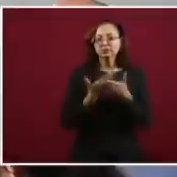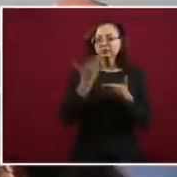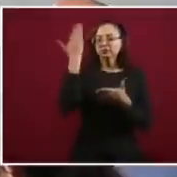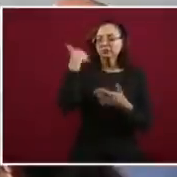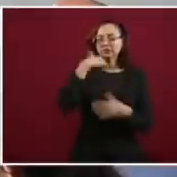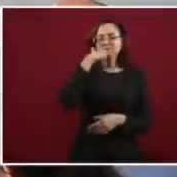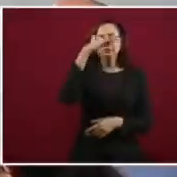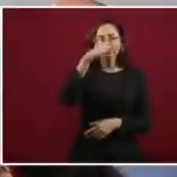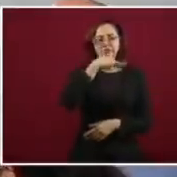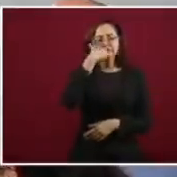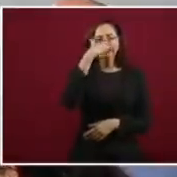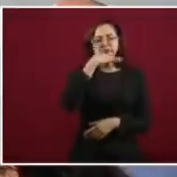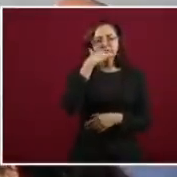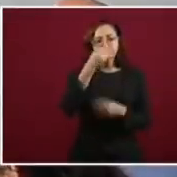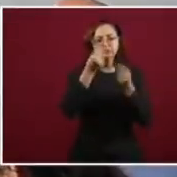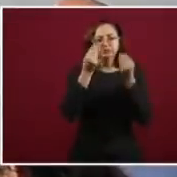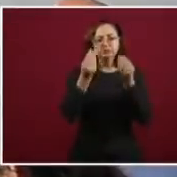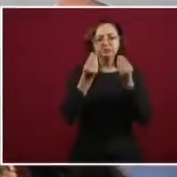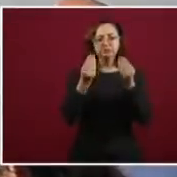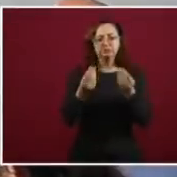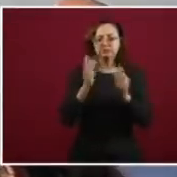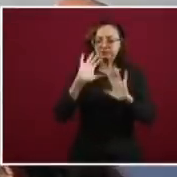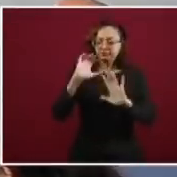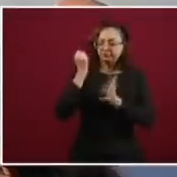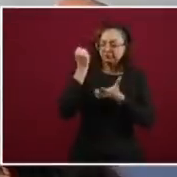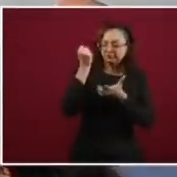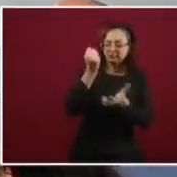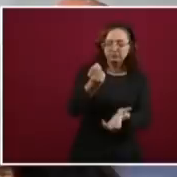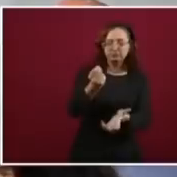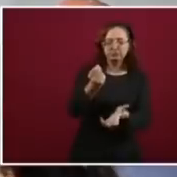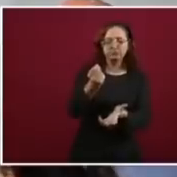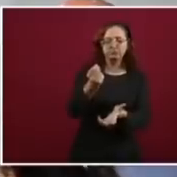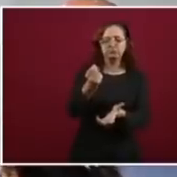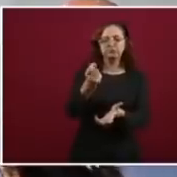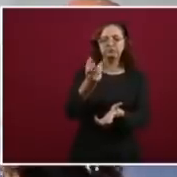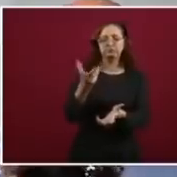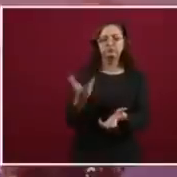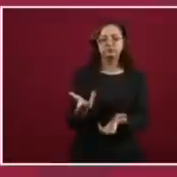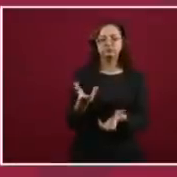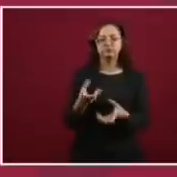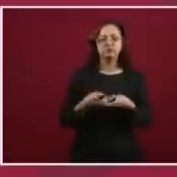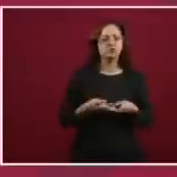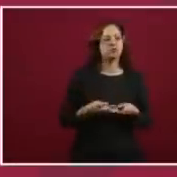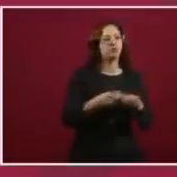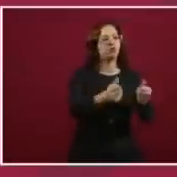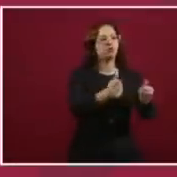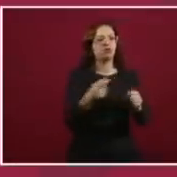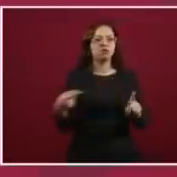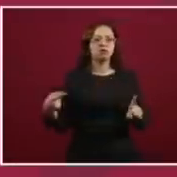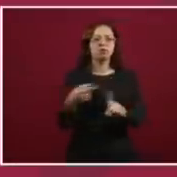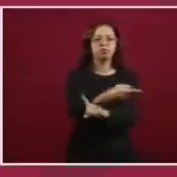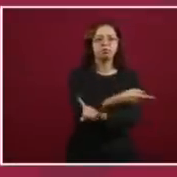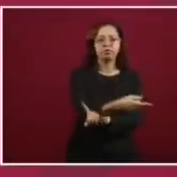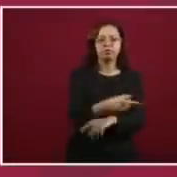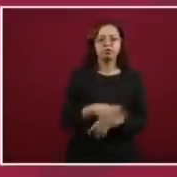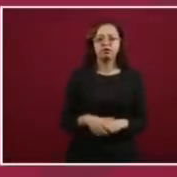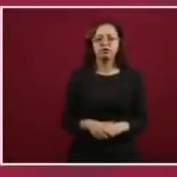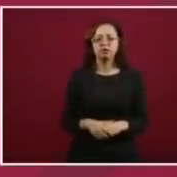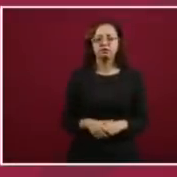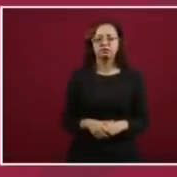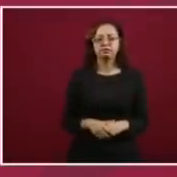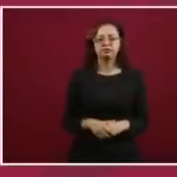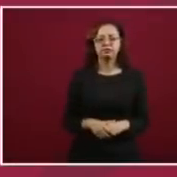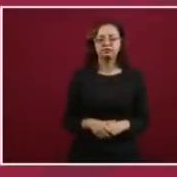se entregaban los fondos este se usaba el dinero para otras cosas no